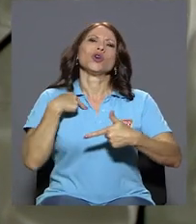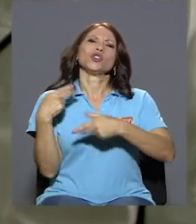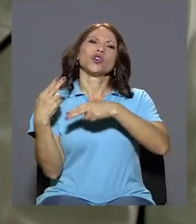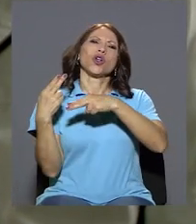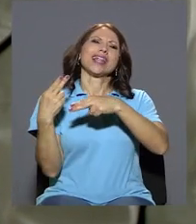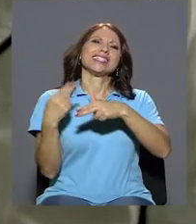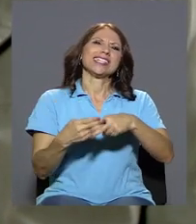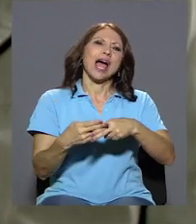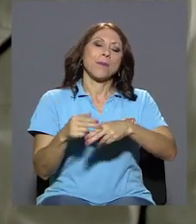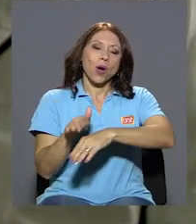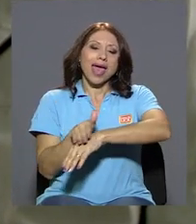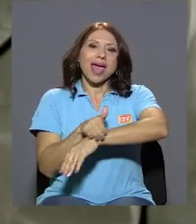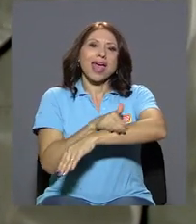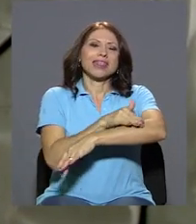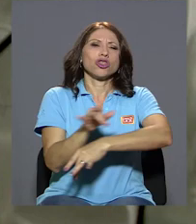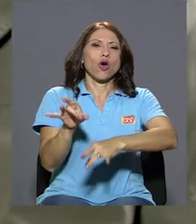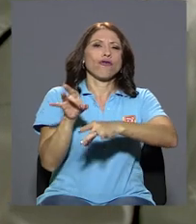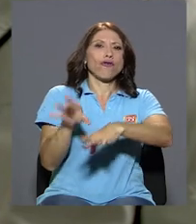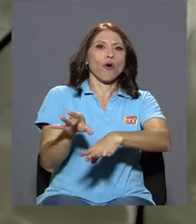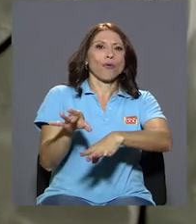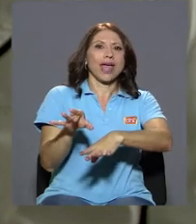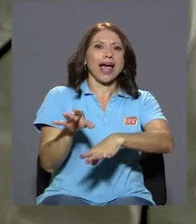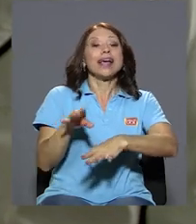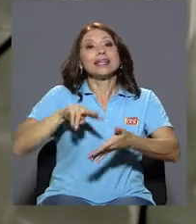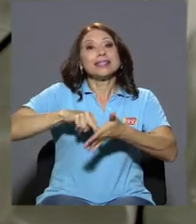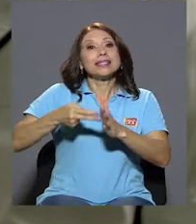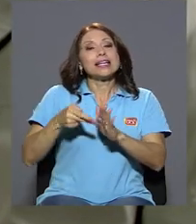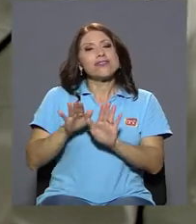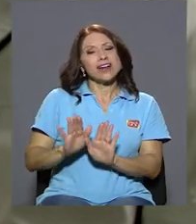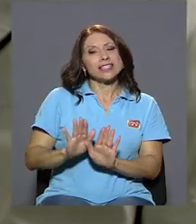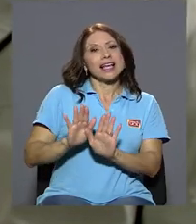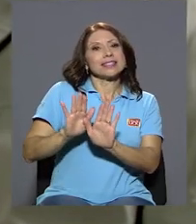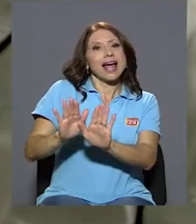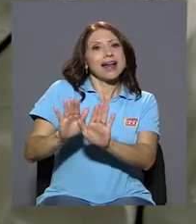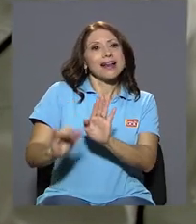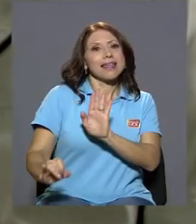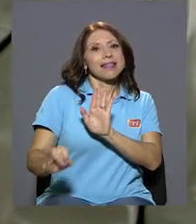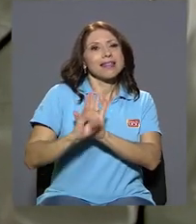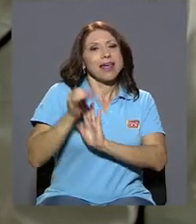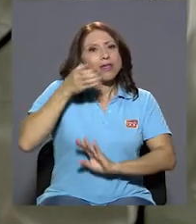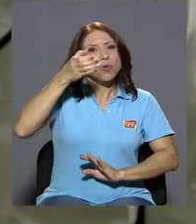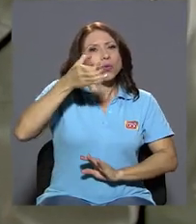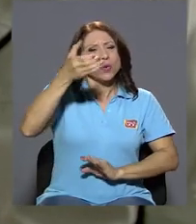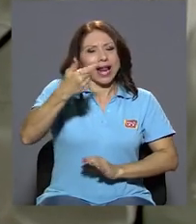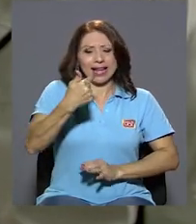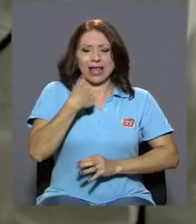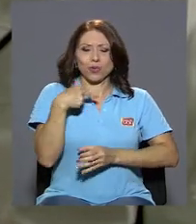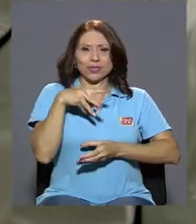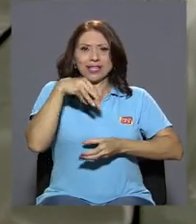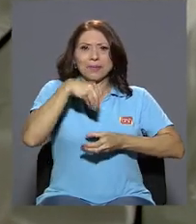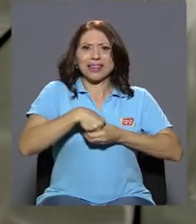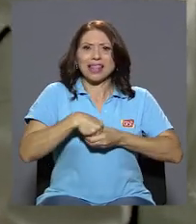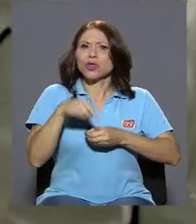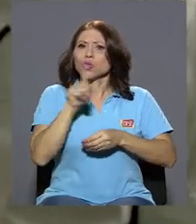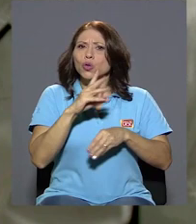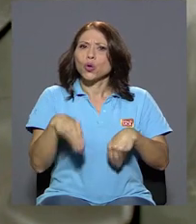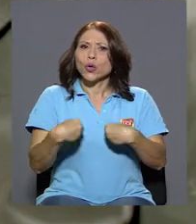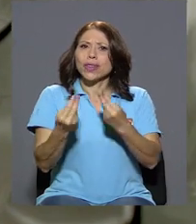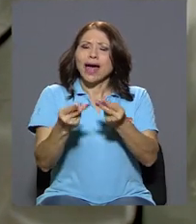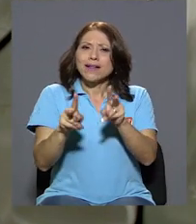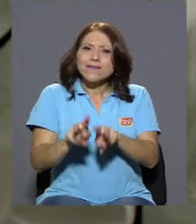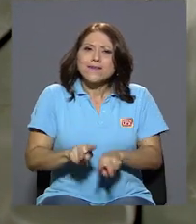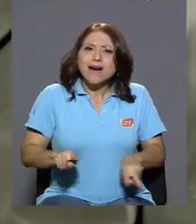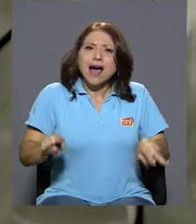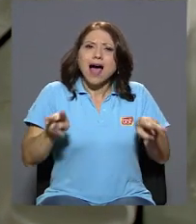es rechazar la diversidad cultural en que uno está metido un decir no darle valor y no